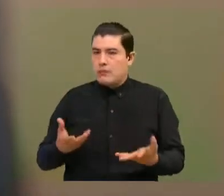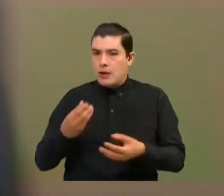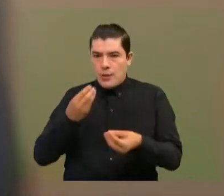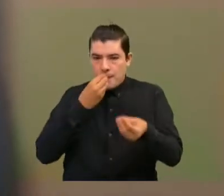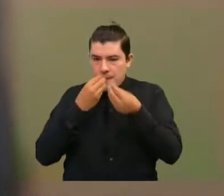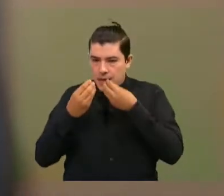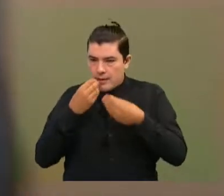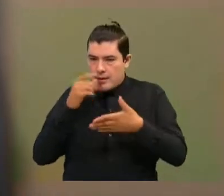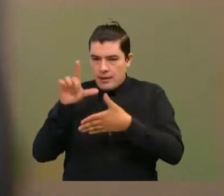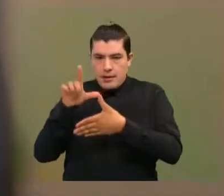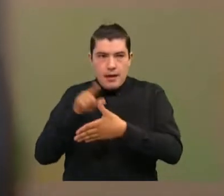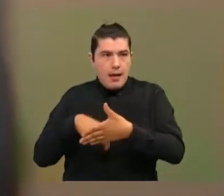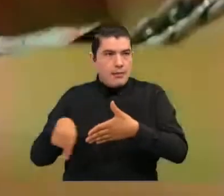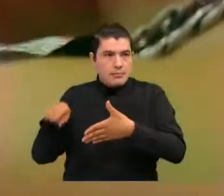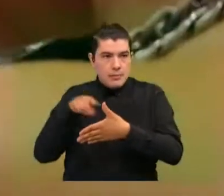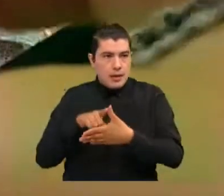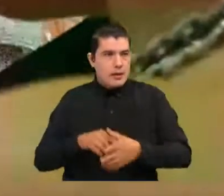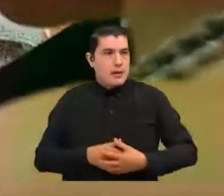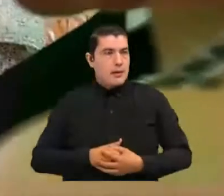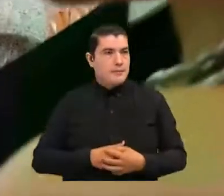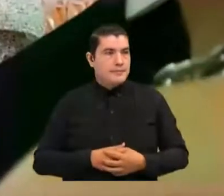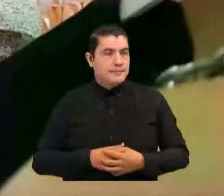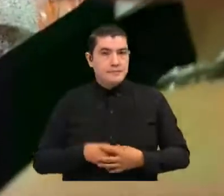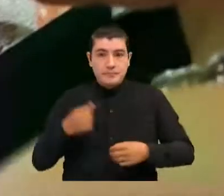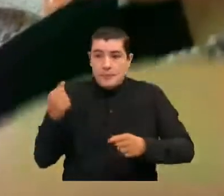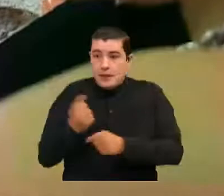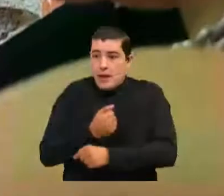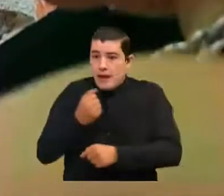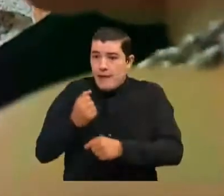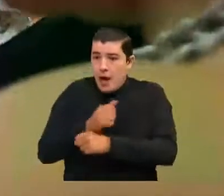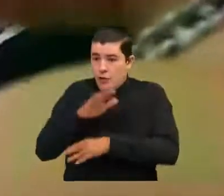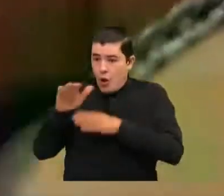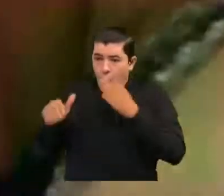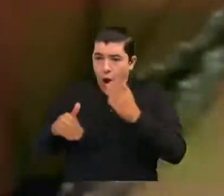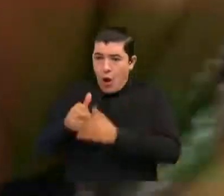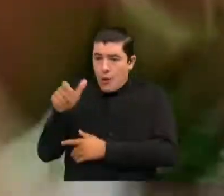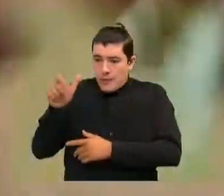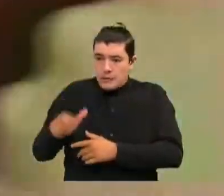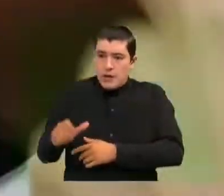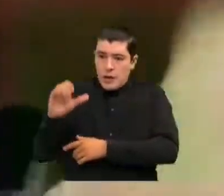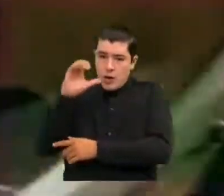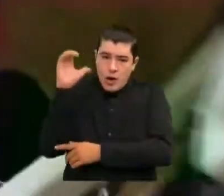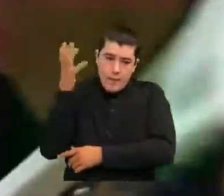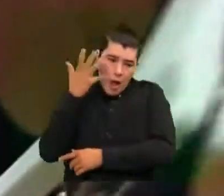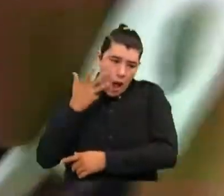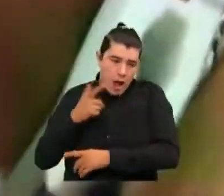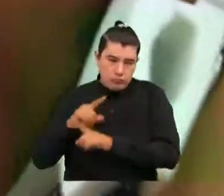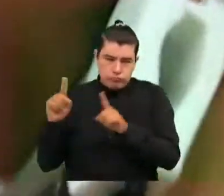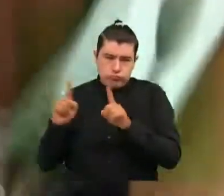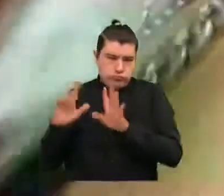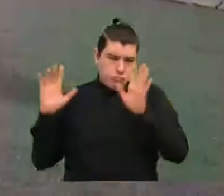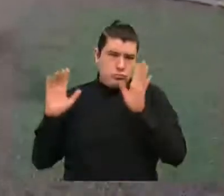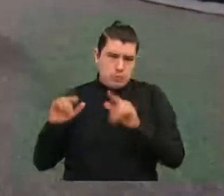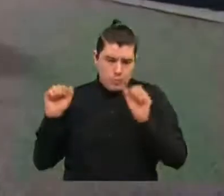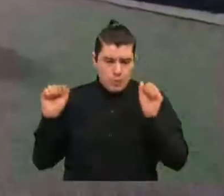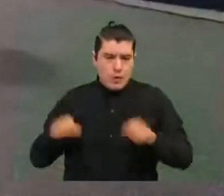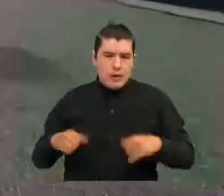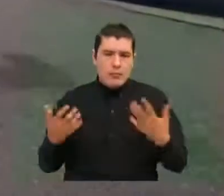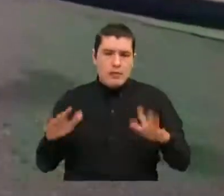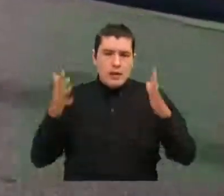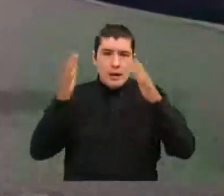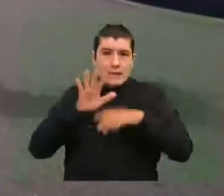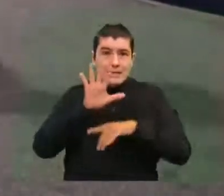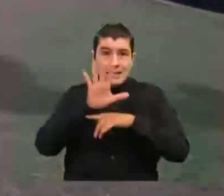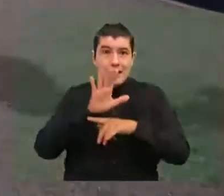comida latina. El trabajo no lo es todo para un colombiano en Estados Unidos, especialmente cuando faltan 5 para